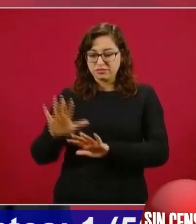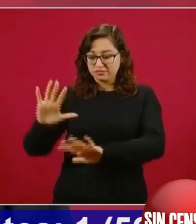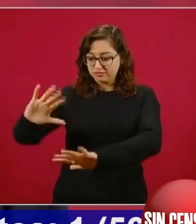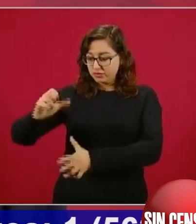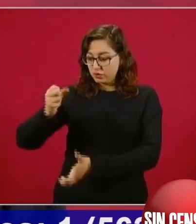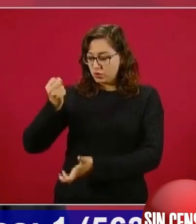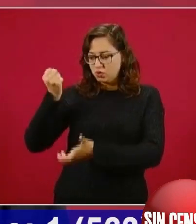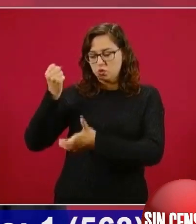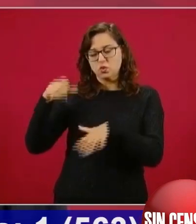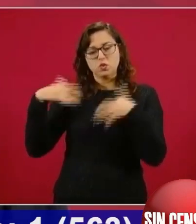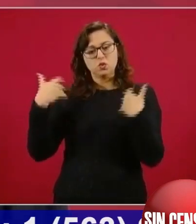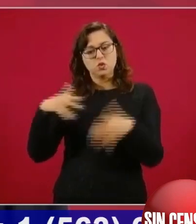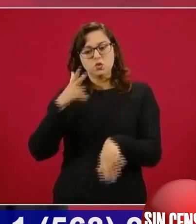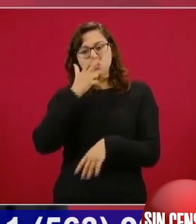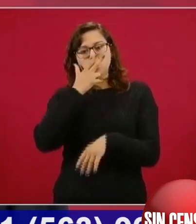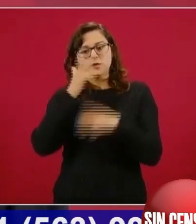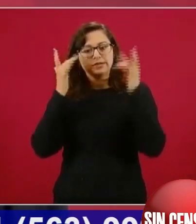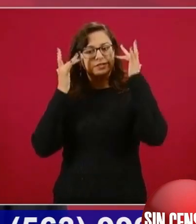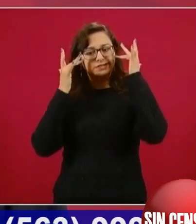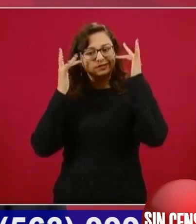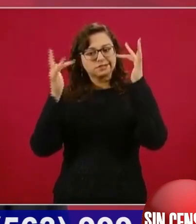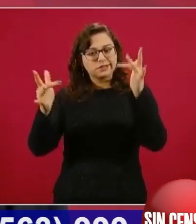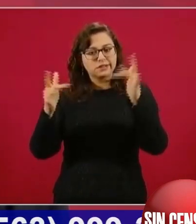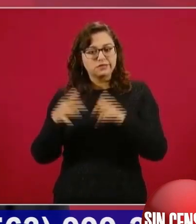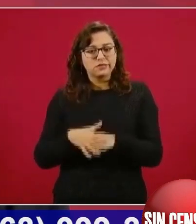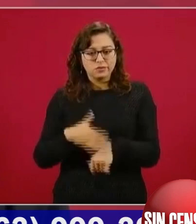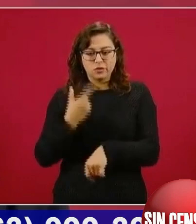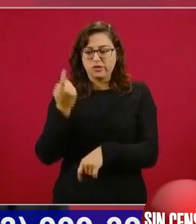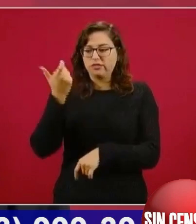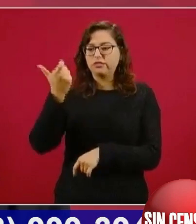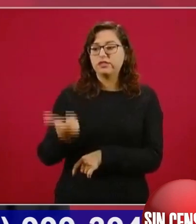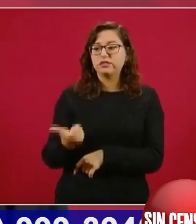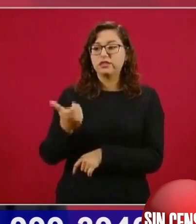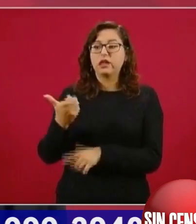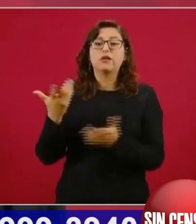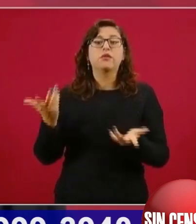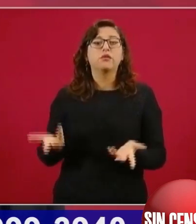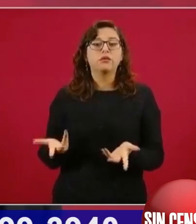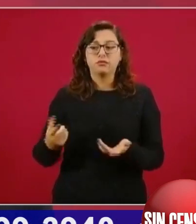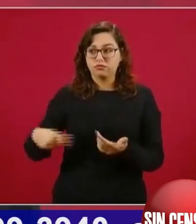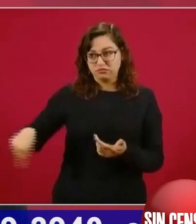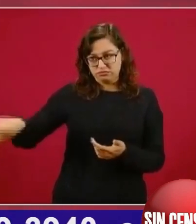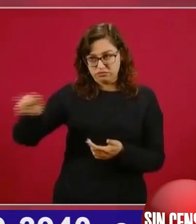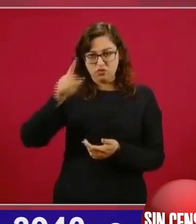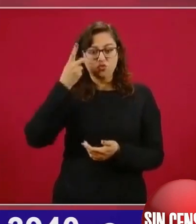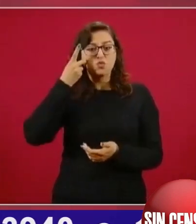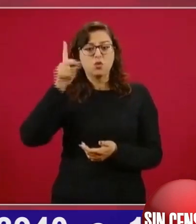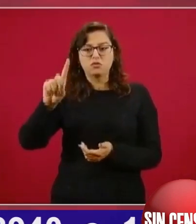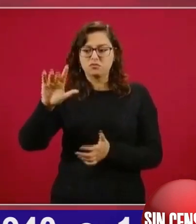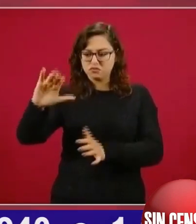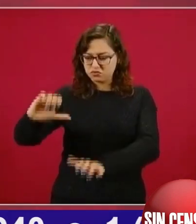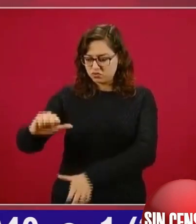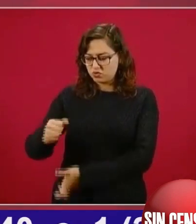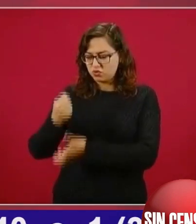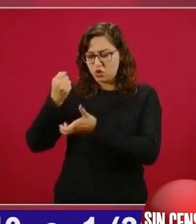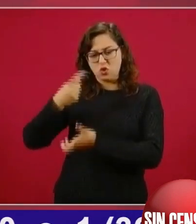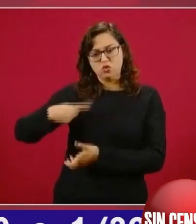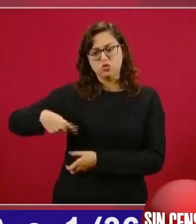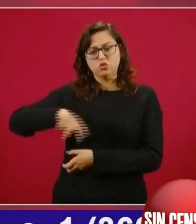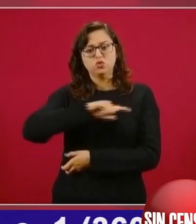sagrado, el presupuesto es dinero del pueblo, nosotros somos simplemente administradores de los dineros del